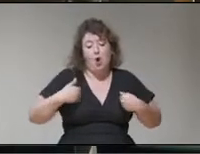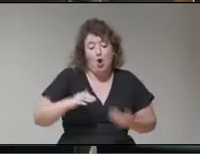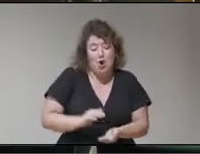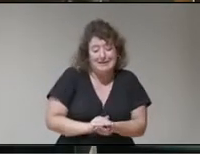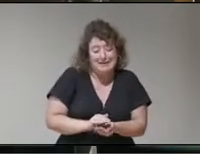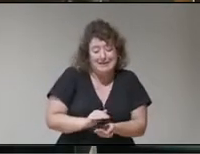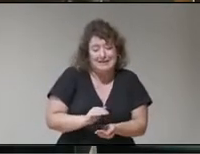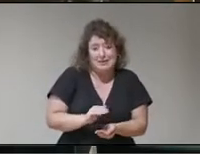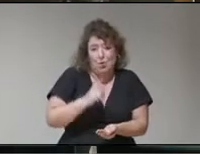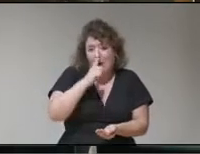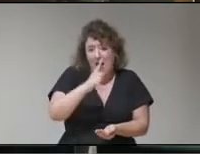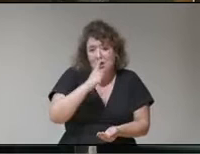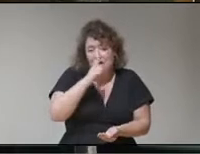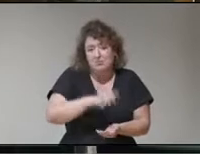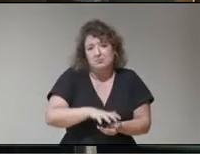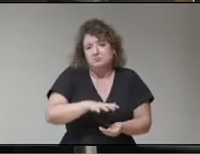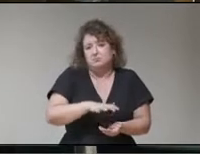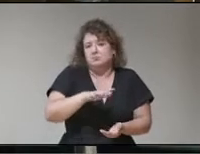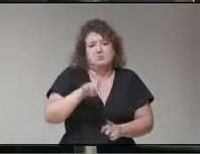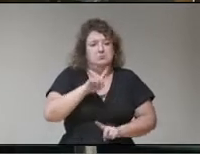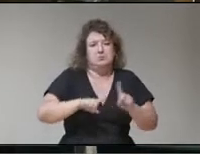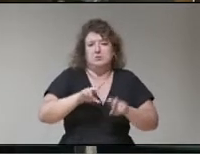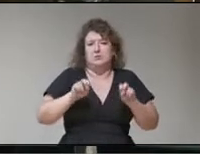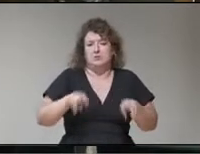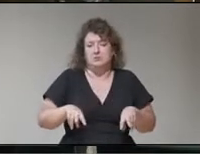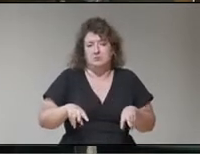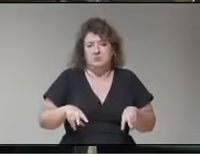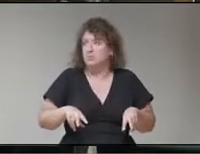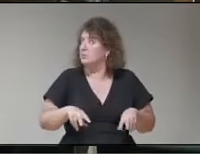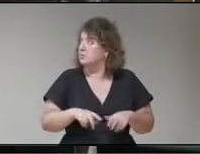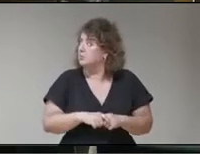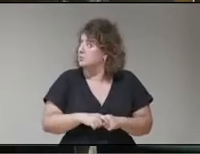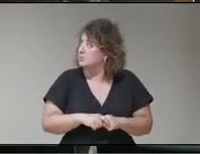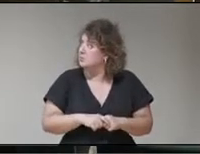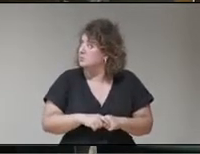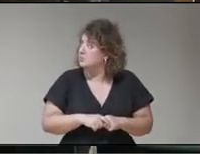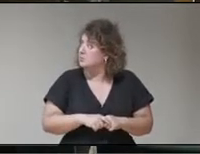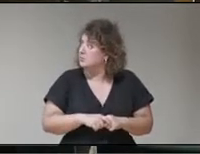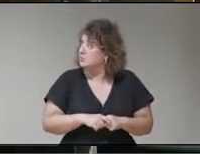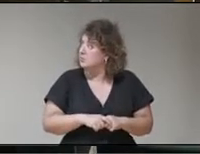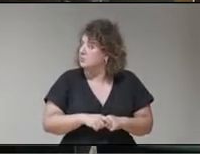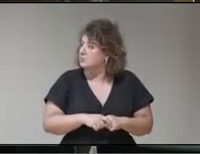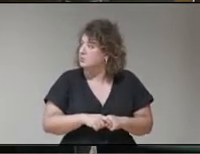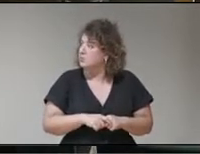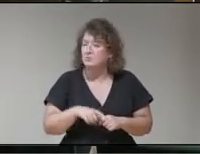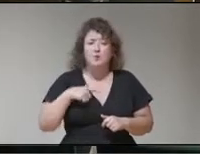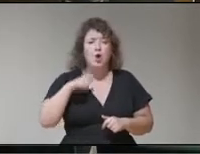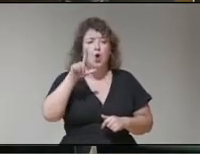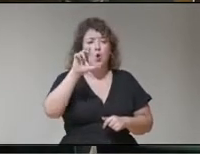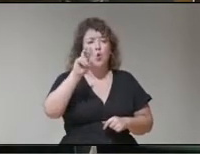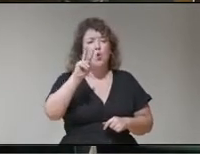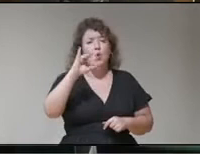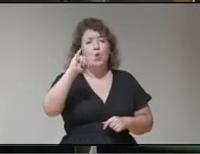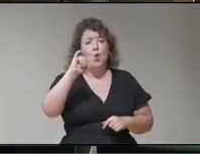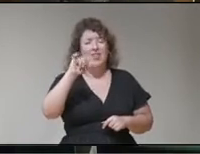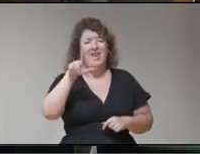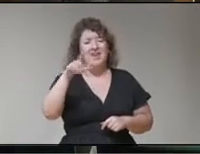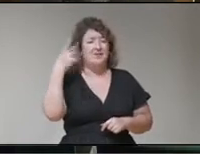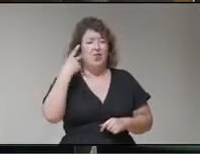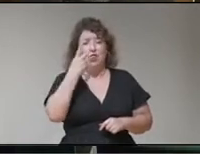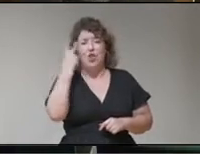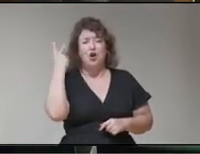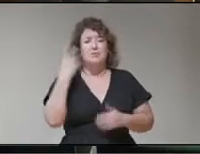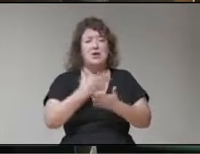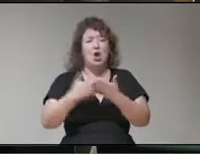nacer, pues pasa sin mayor problema a través del mismo. Pero fijaos, esto es Lucy. Lucy, nuestra antepasada de hace 2,5